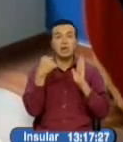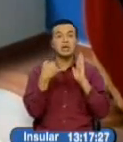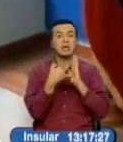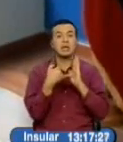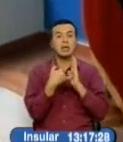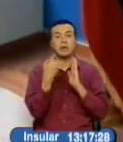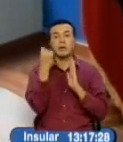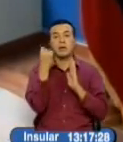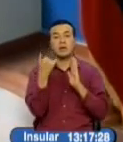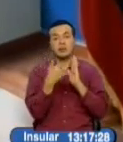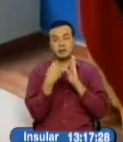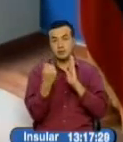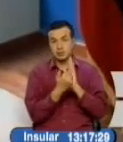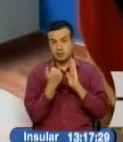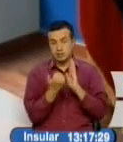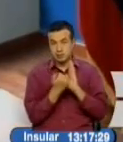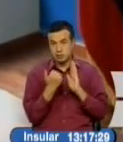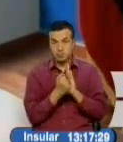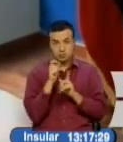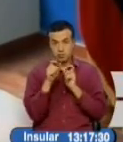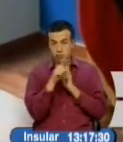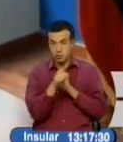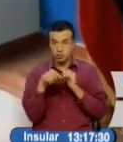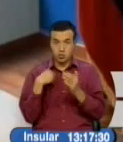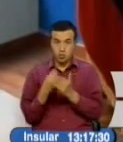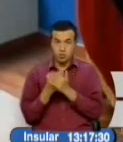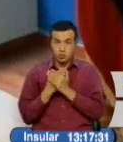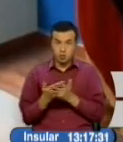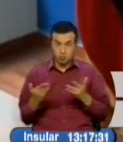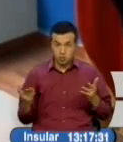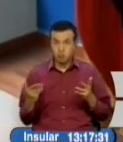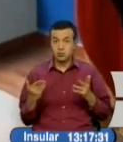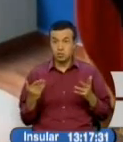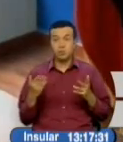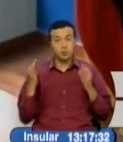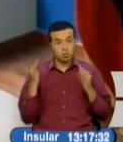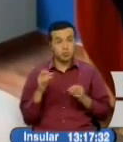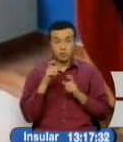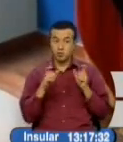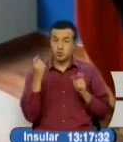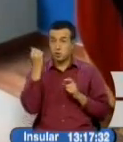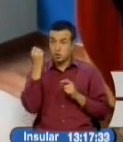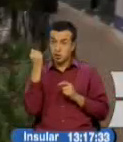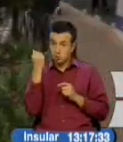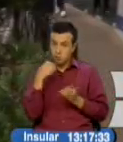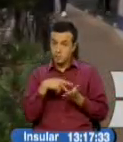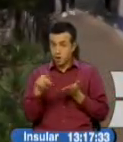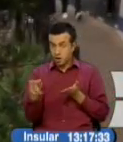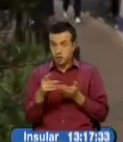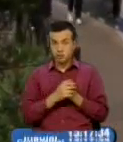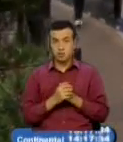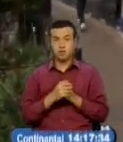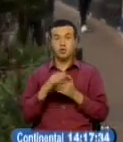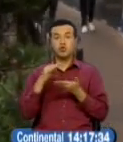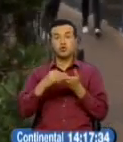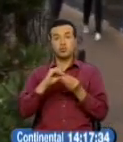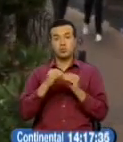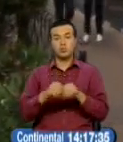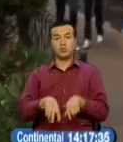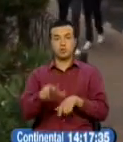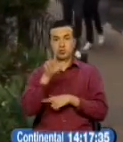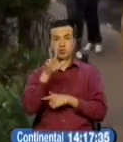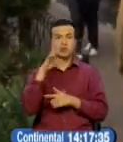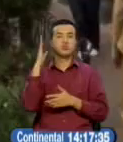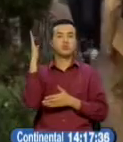impuesto indirecto que grava al consumo y por lo tanto tiene una afectación directa al consumidor final. En la zona 3, que comprende